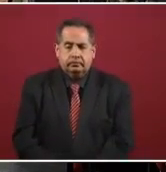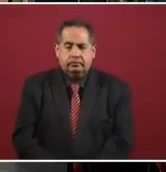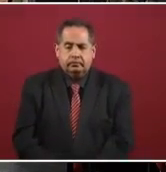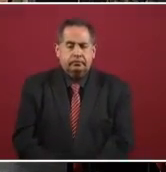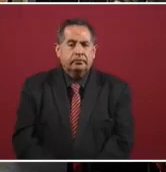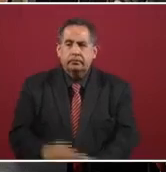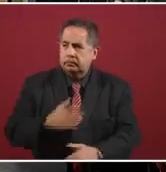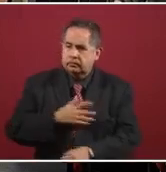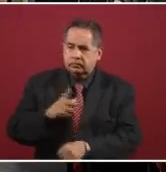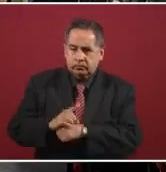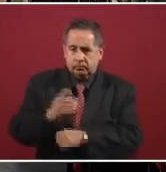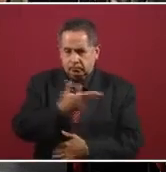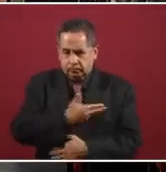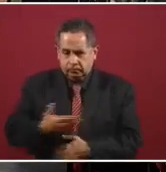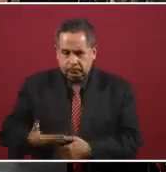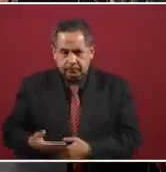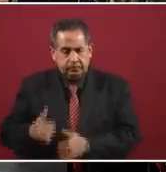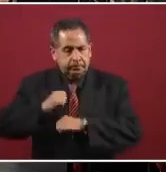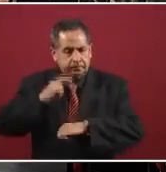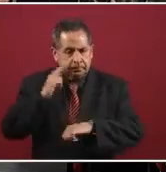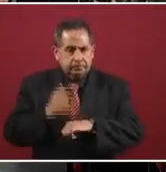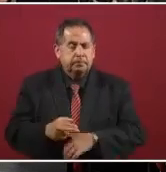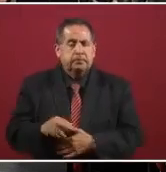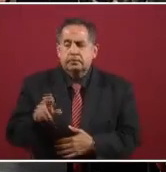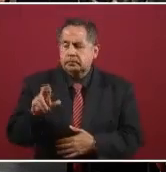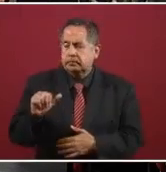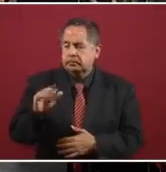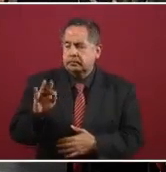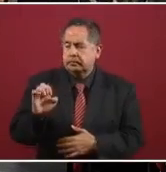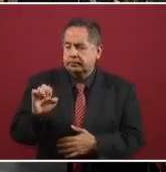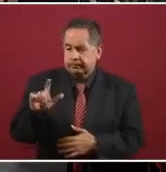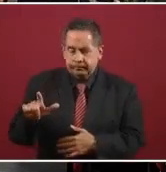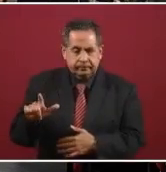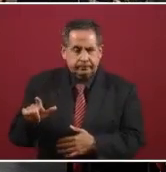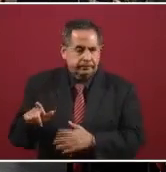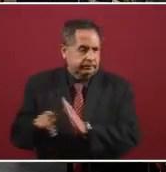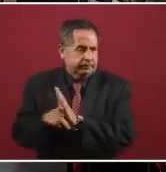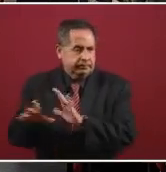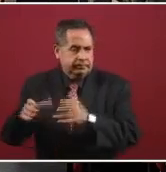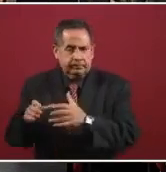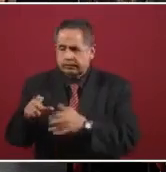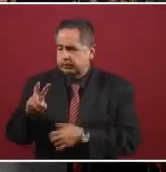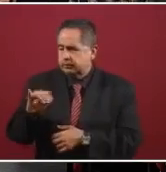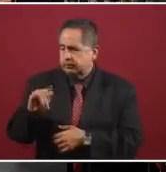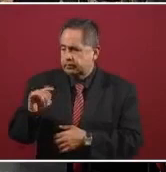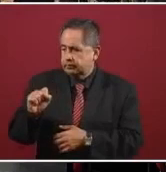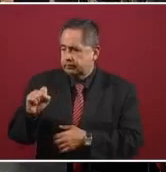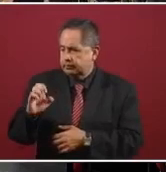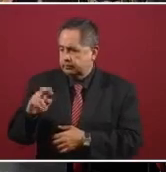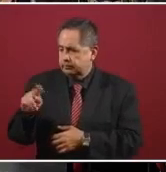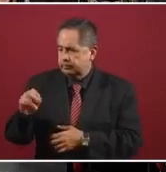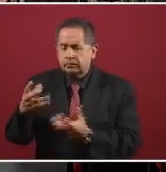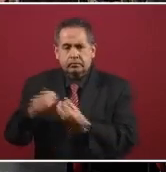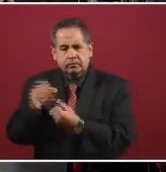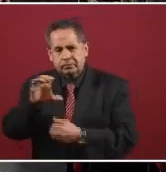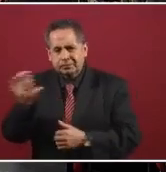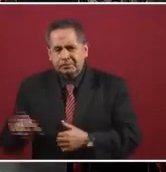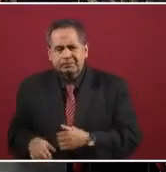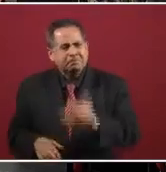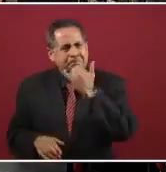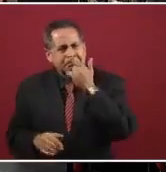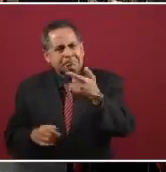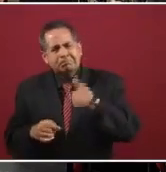Muy buenos días, presidente, canciller. Rafael Herrera, corresponsal de Sin Censura, con Vicente Serrano desde Chicago. Canciller, no nos queda